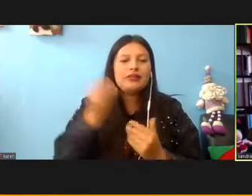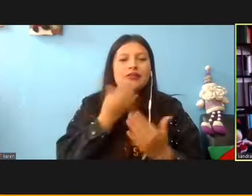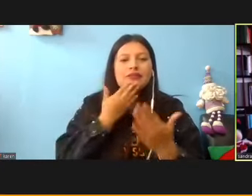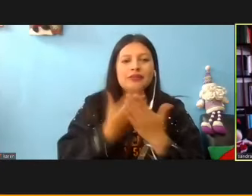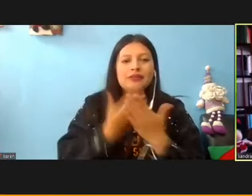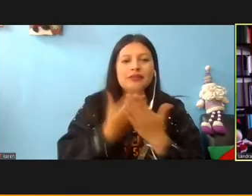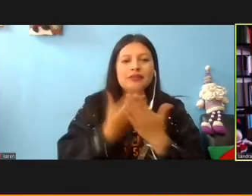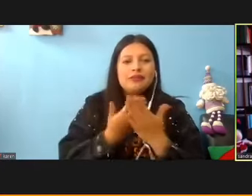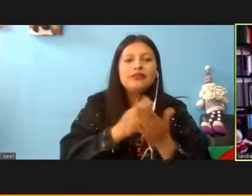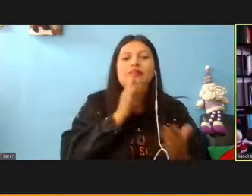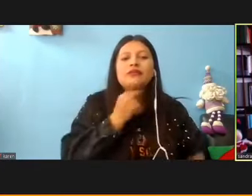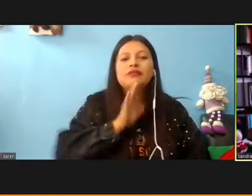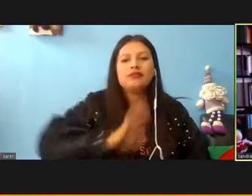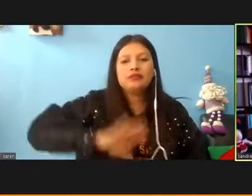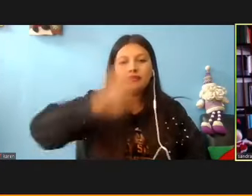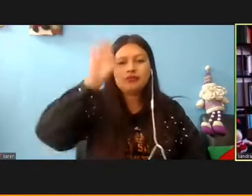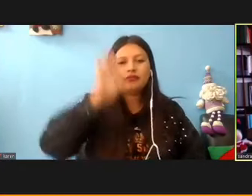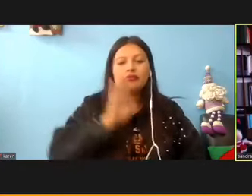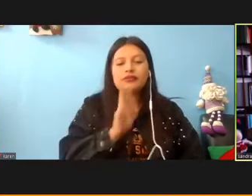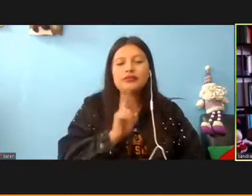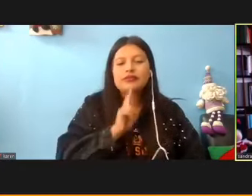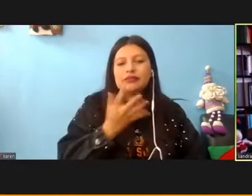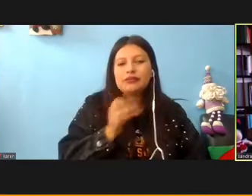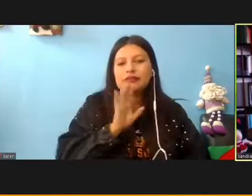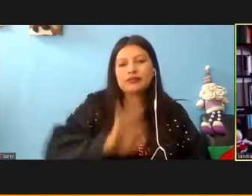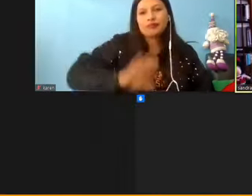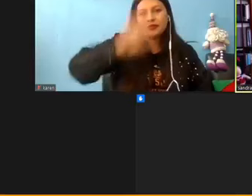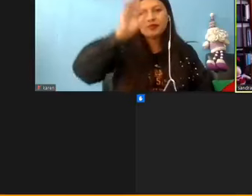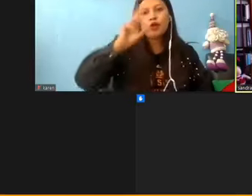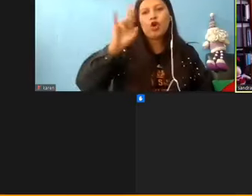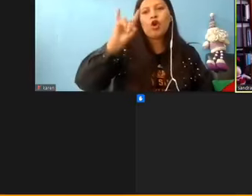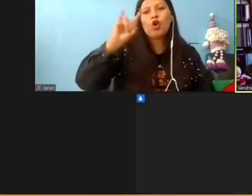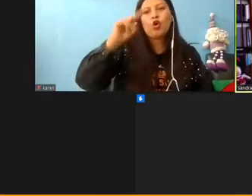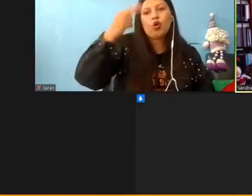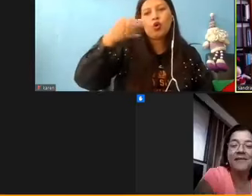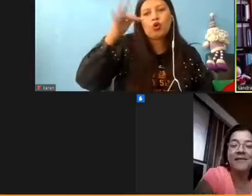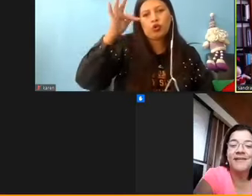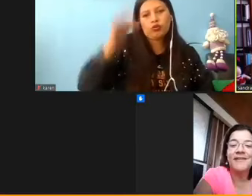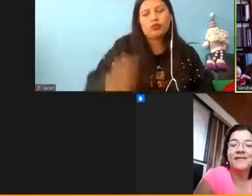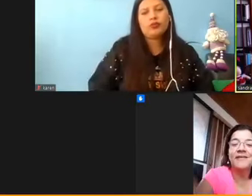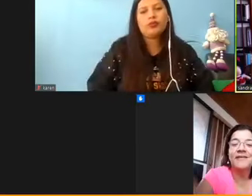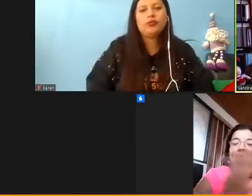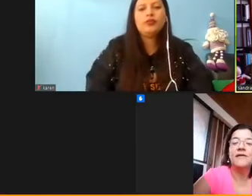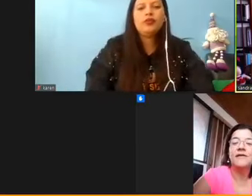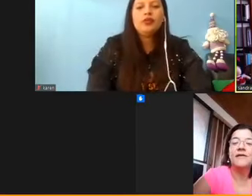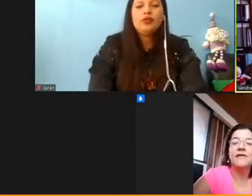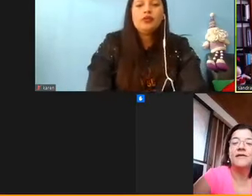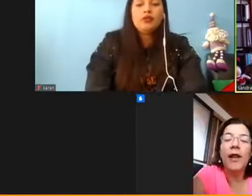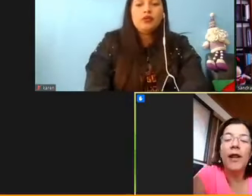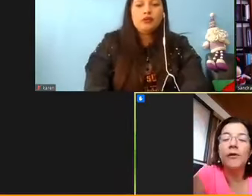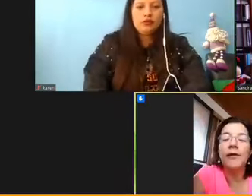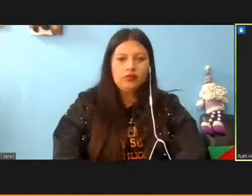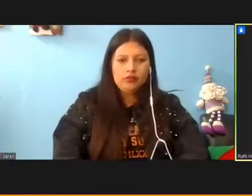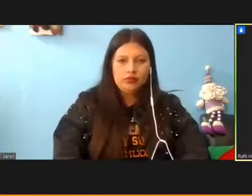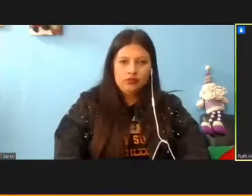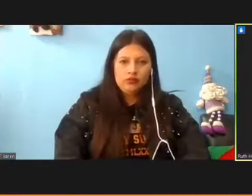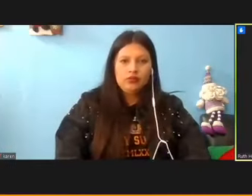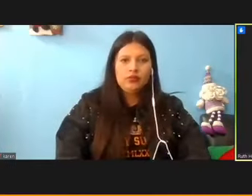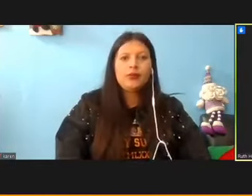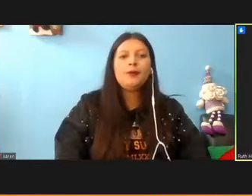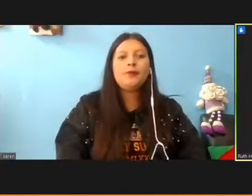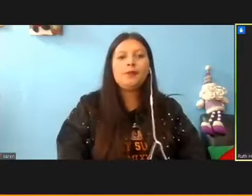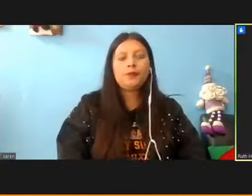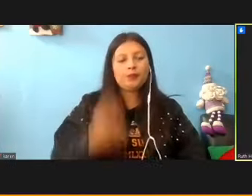está pidiendo intervenir, entonces te escuchamos, Ruth, y luego la profesora Paola. Hola, no, creo